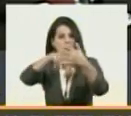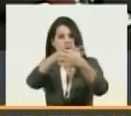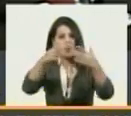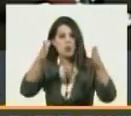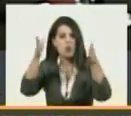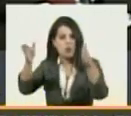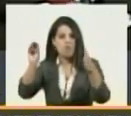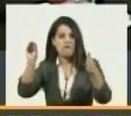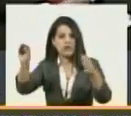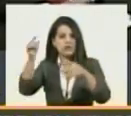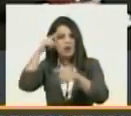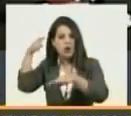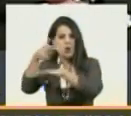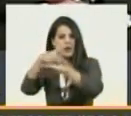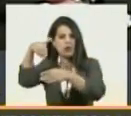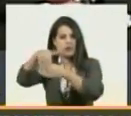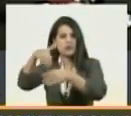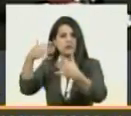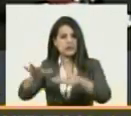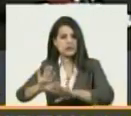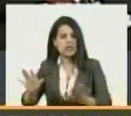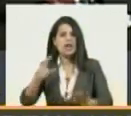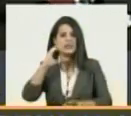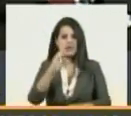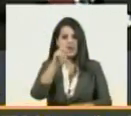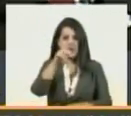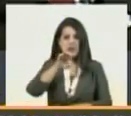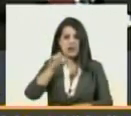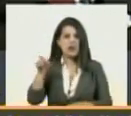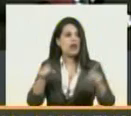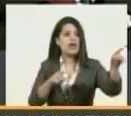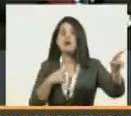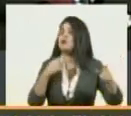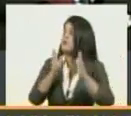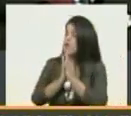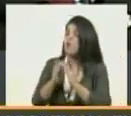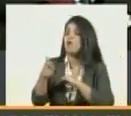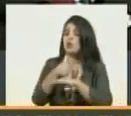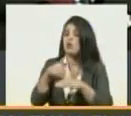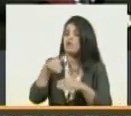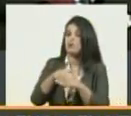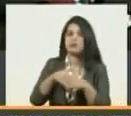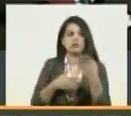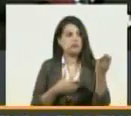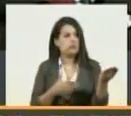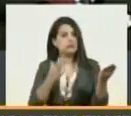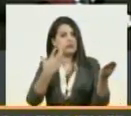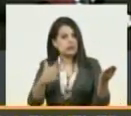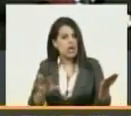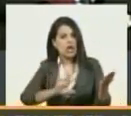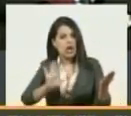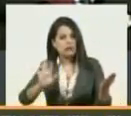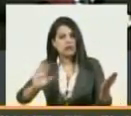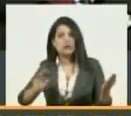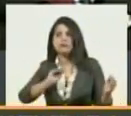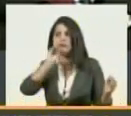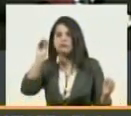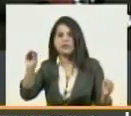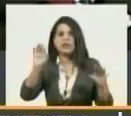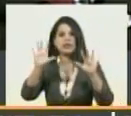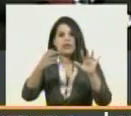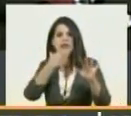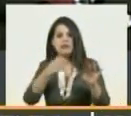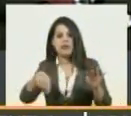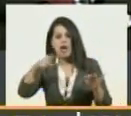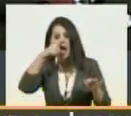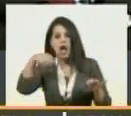llamado y la convocatoria que hizo el Poder Electoral en Venezuela para realizar elecciones regionales el 10 de diciembre de